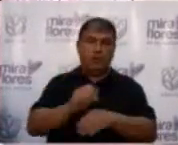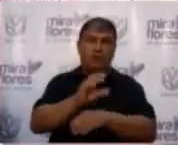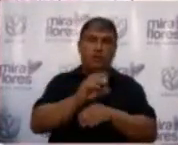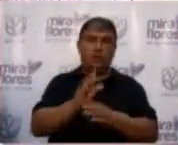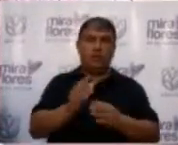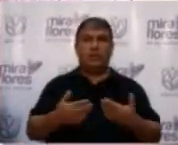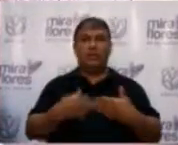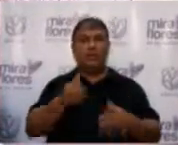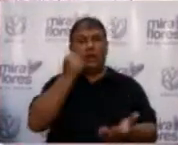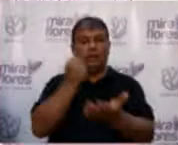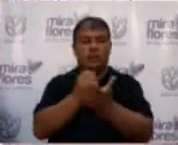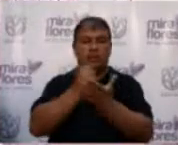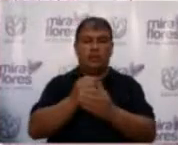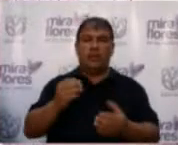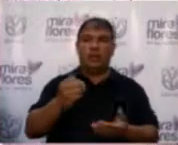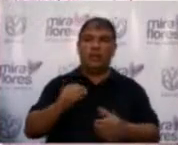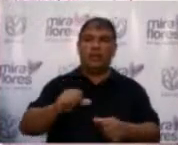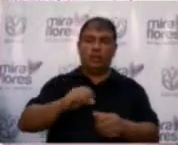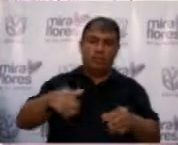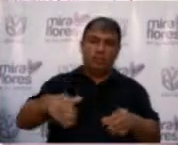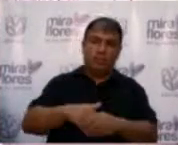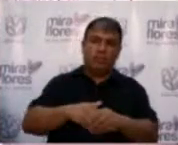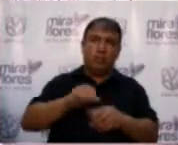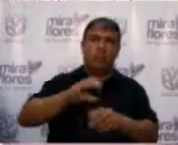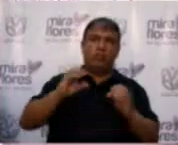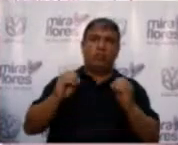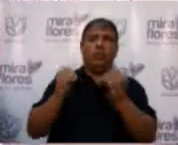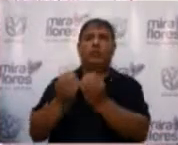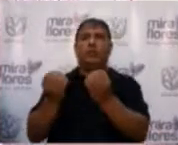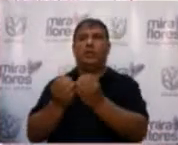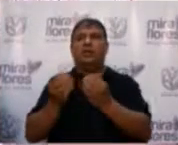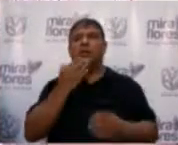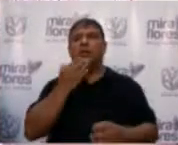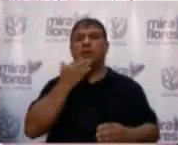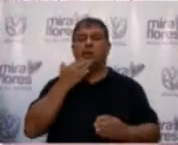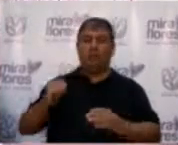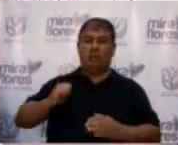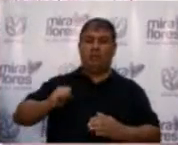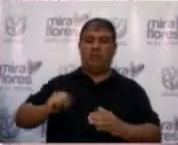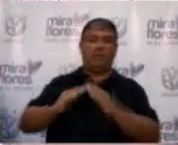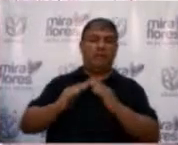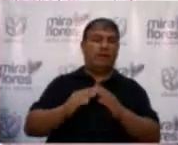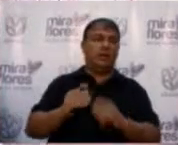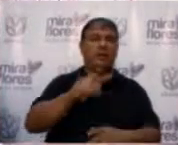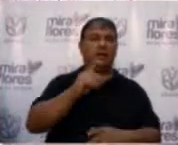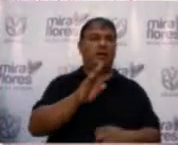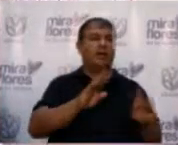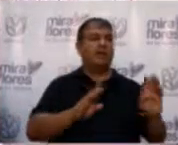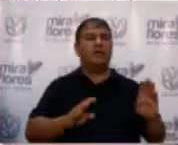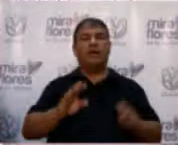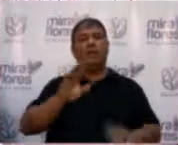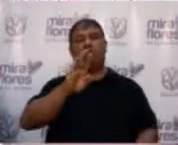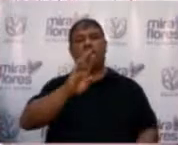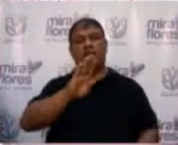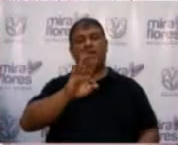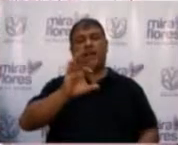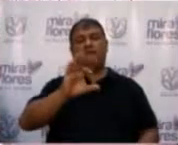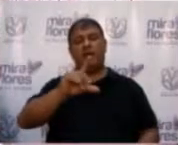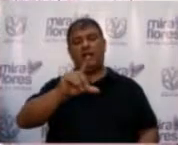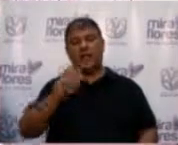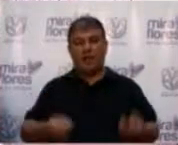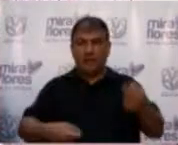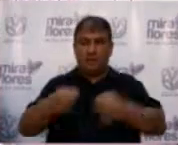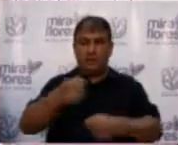que aprueba el convenio de cooperación interinstitucional entre la Municipalidad de Miraflores y BFL